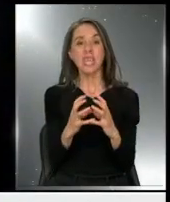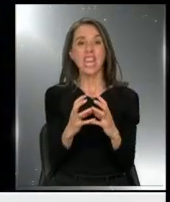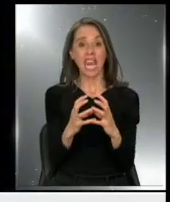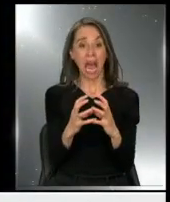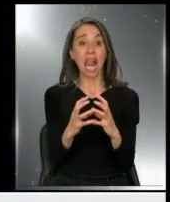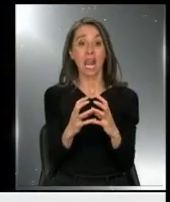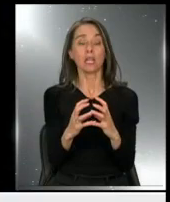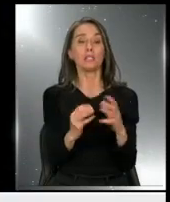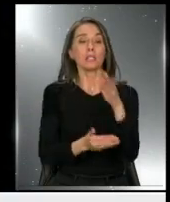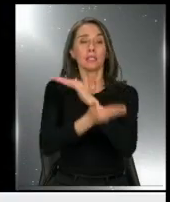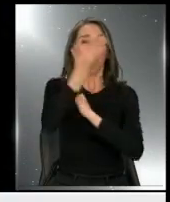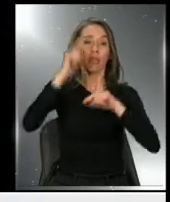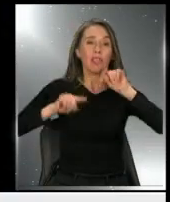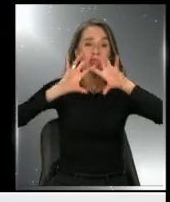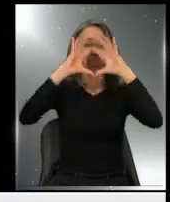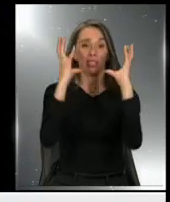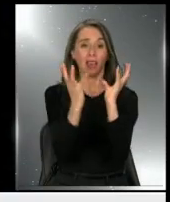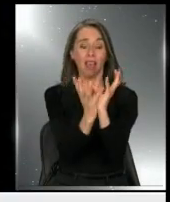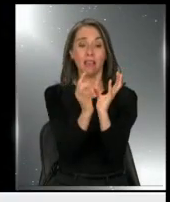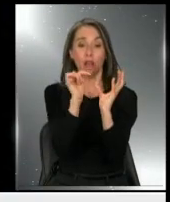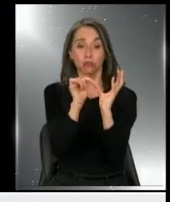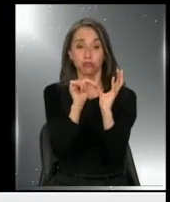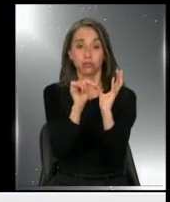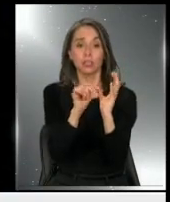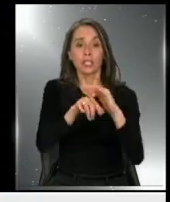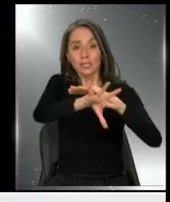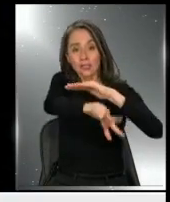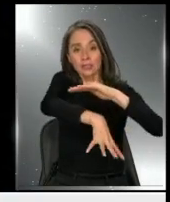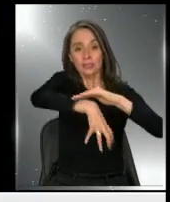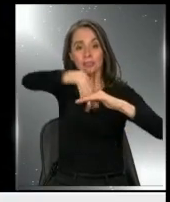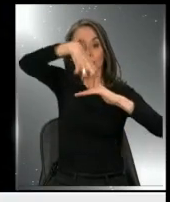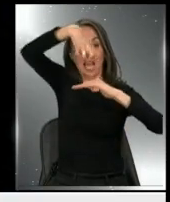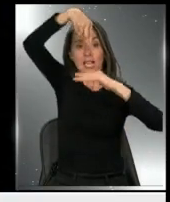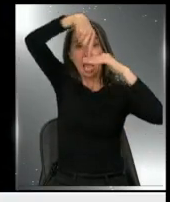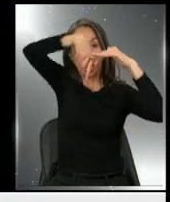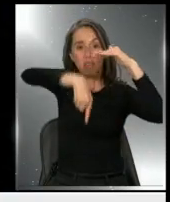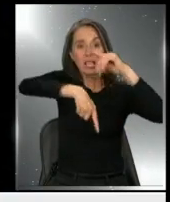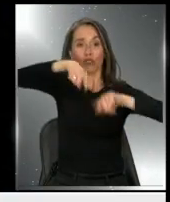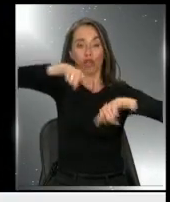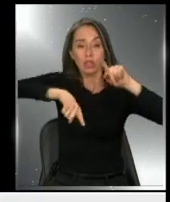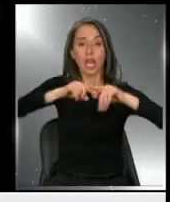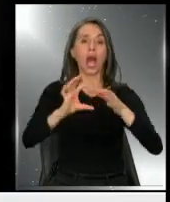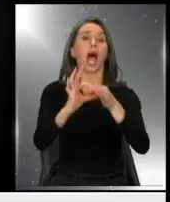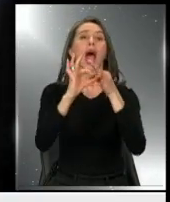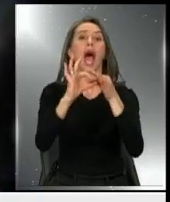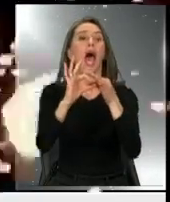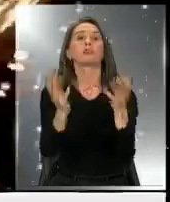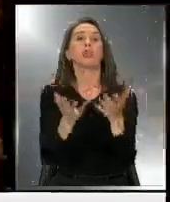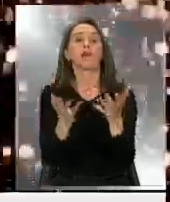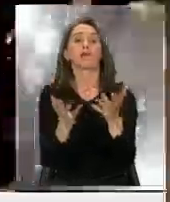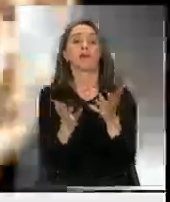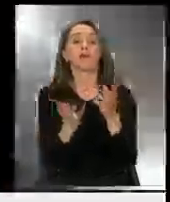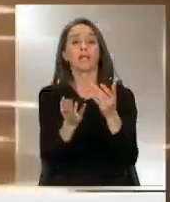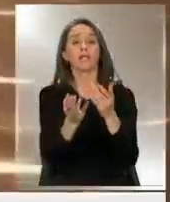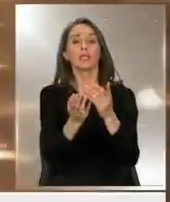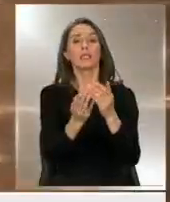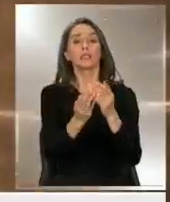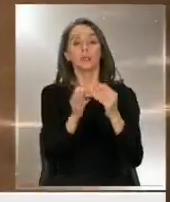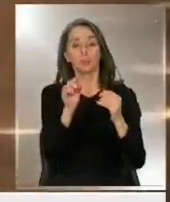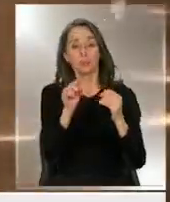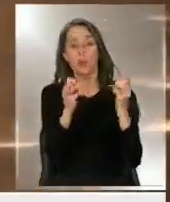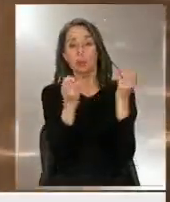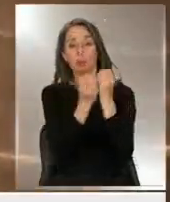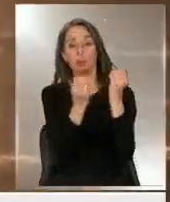Todos esos minerales, o la gran parte de esos minerales que estamos extrayendo desde la corteza, fueron gracias a los bombardeos tardíos